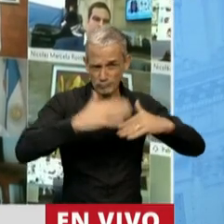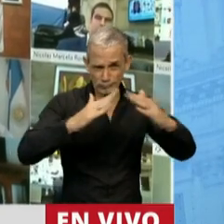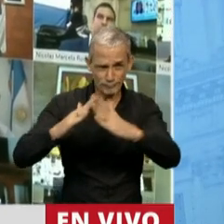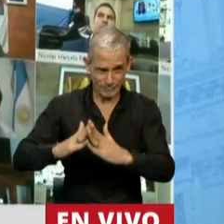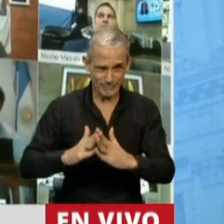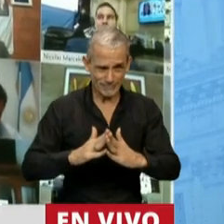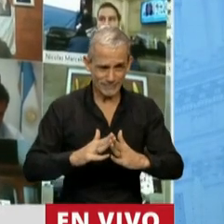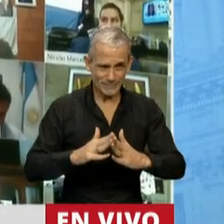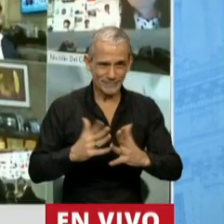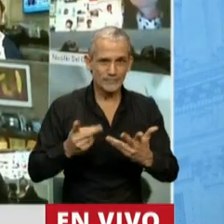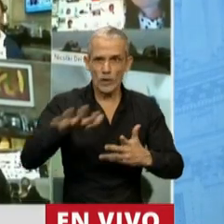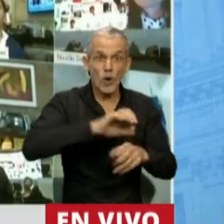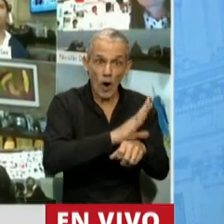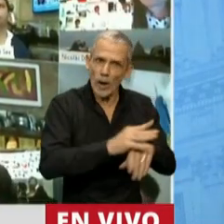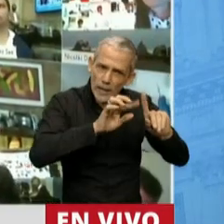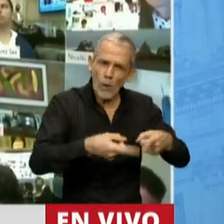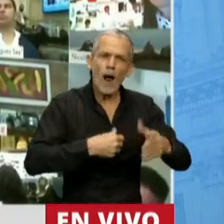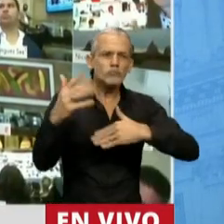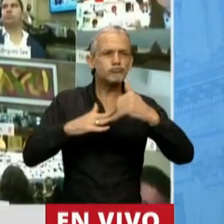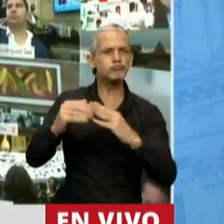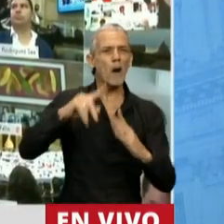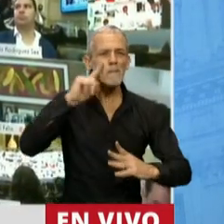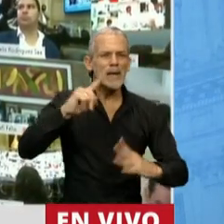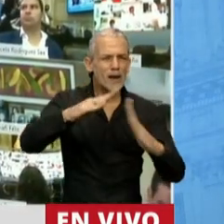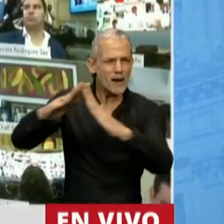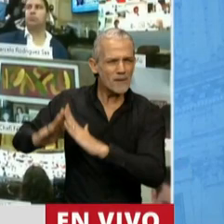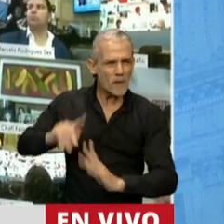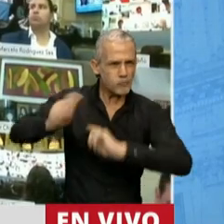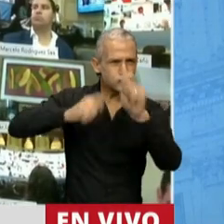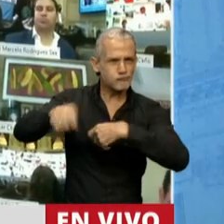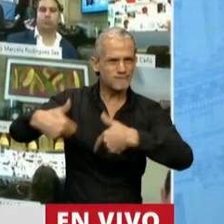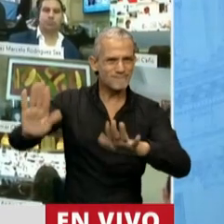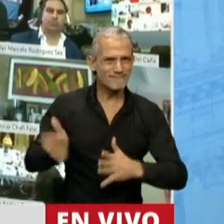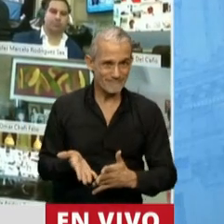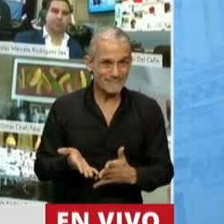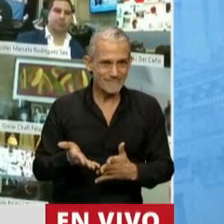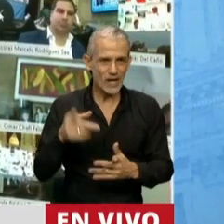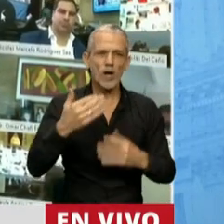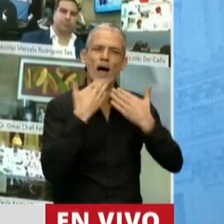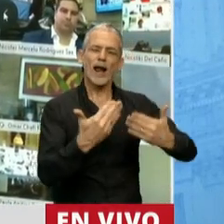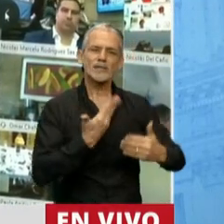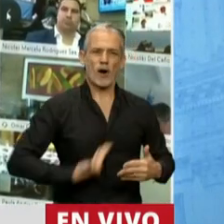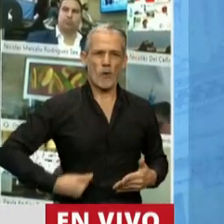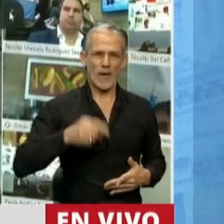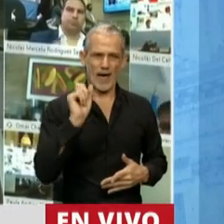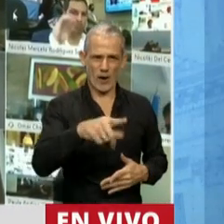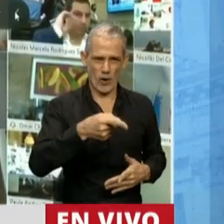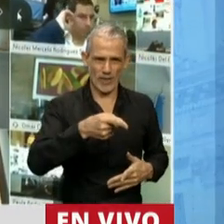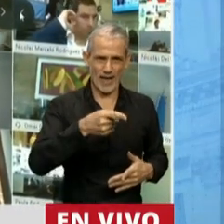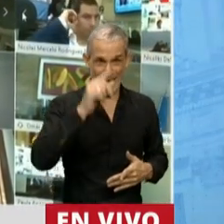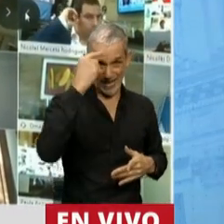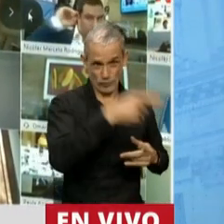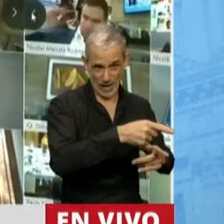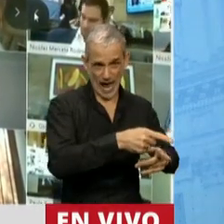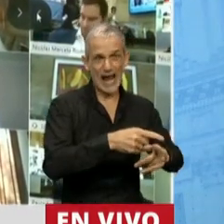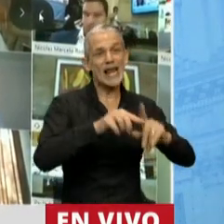de San Luis, en plena pandemia. Es por eso que quiero agradecer tanto al gobierno